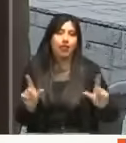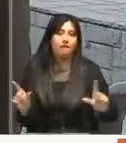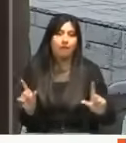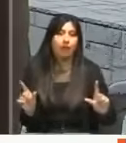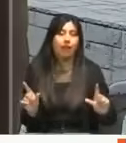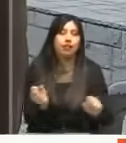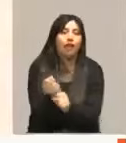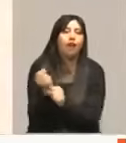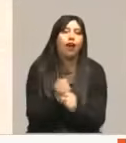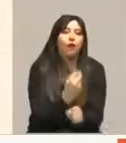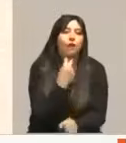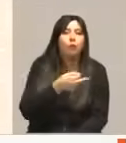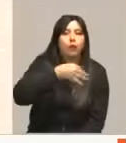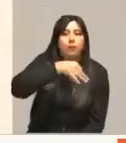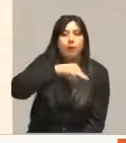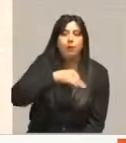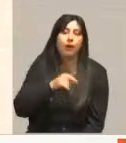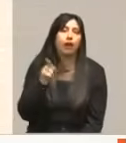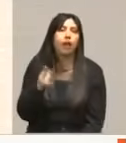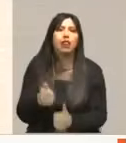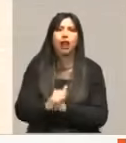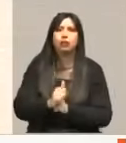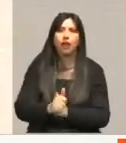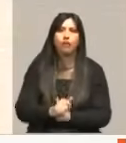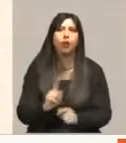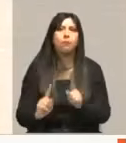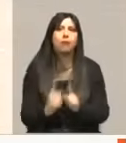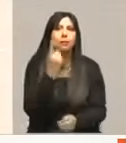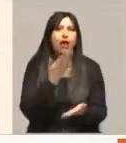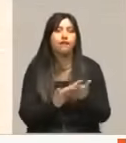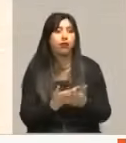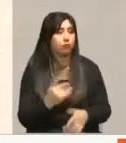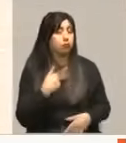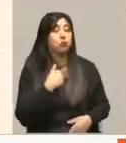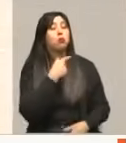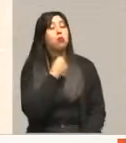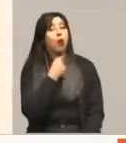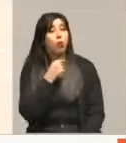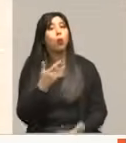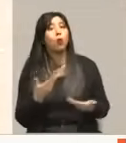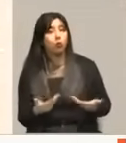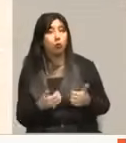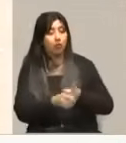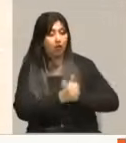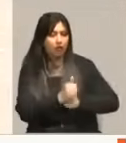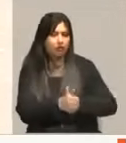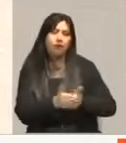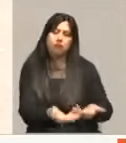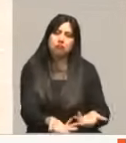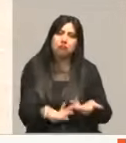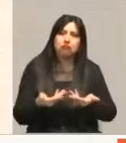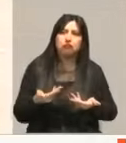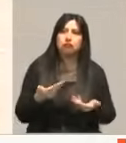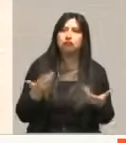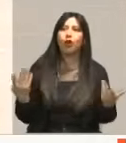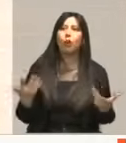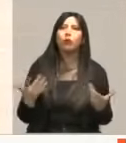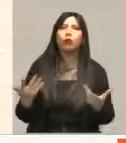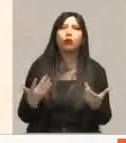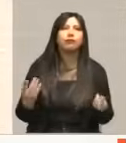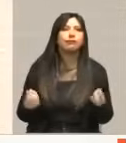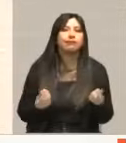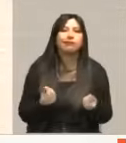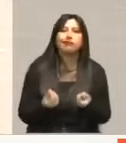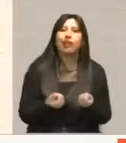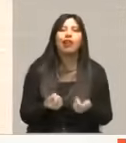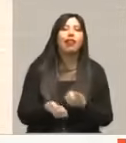gran desafío. Me gustó el desafío, me gustó, lo tomé como algo... Como un desafío